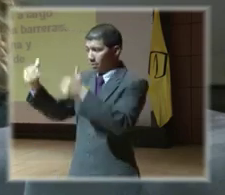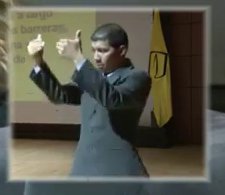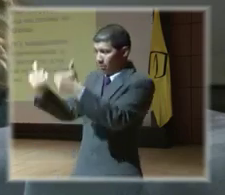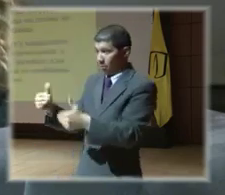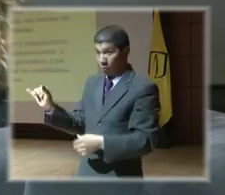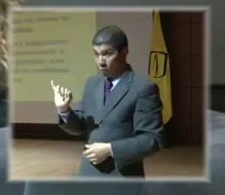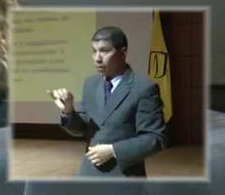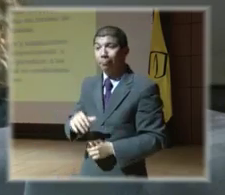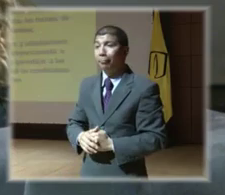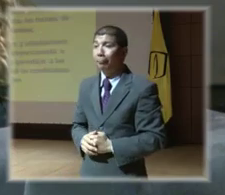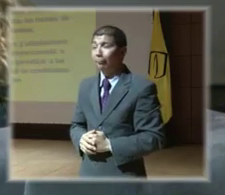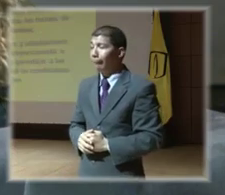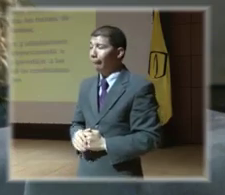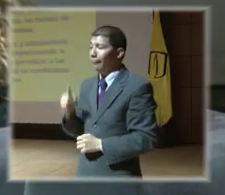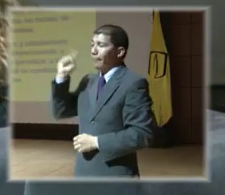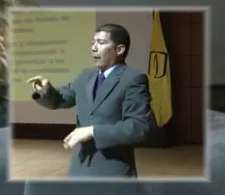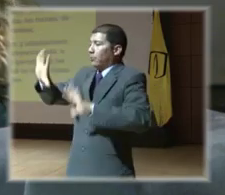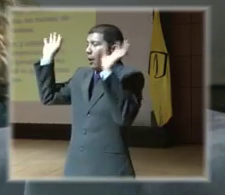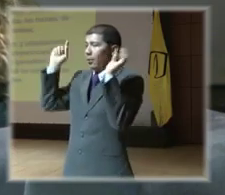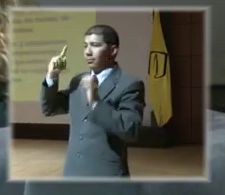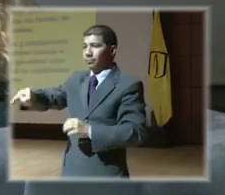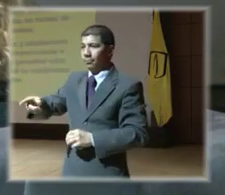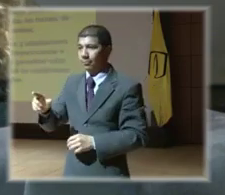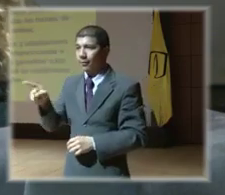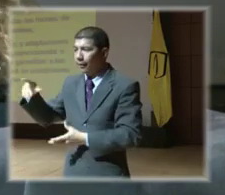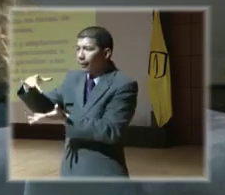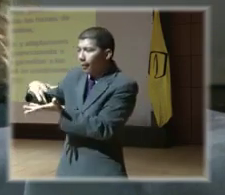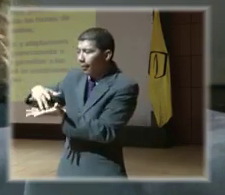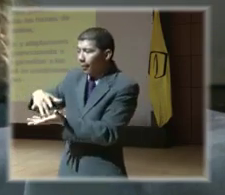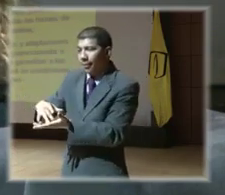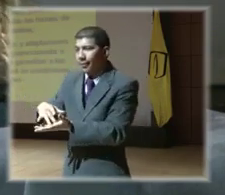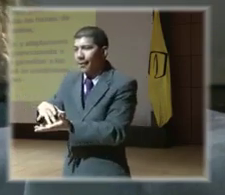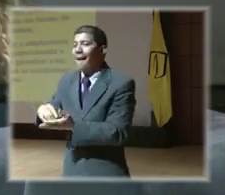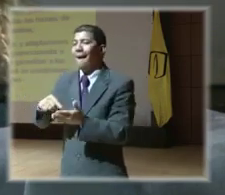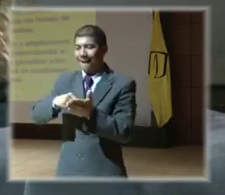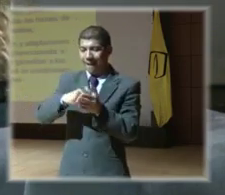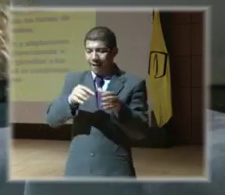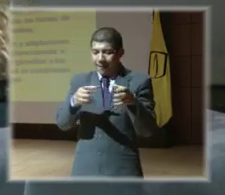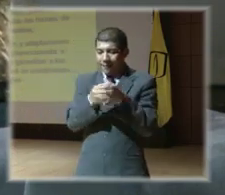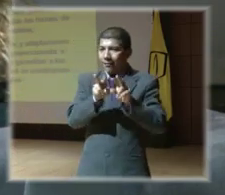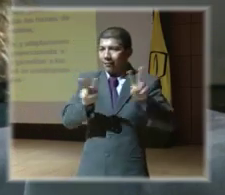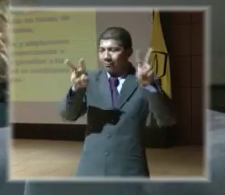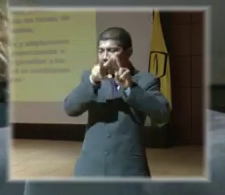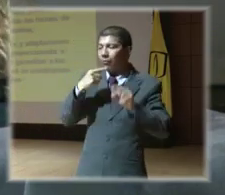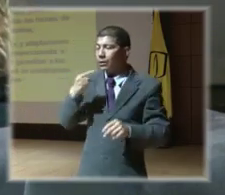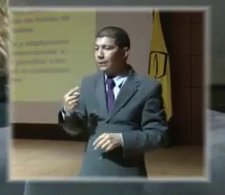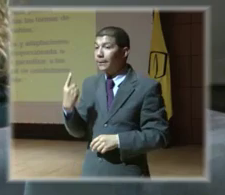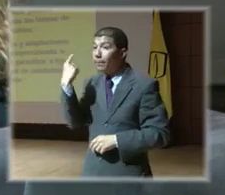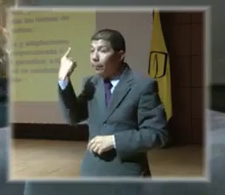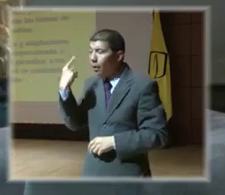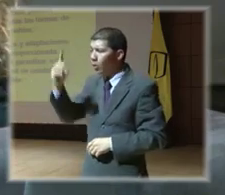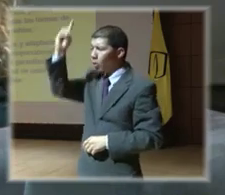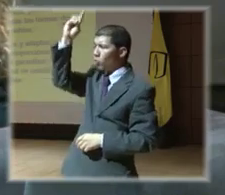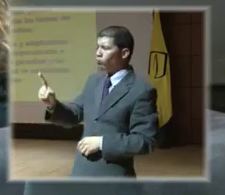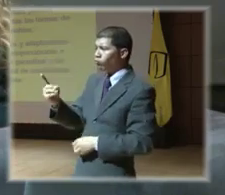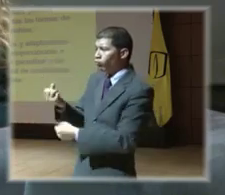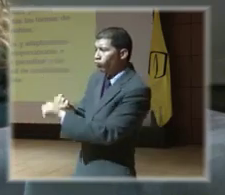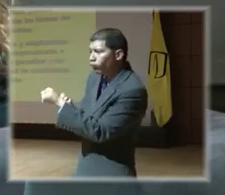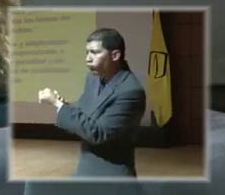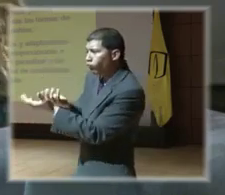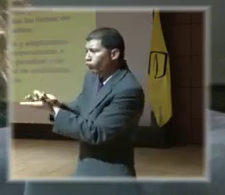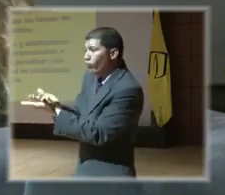¿no? Situación de parte de la persona, el derecho a la participación, debe escucharla, debe entrevistar a la persona antes de tomar cualquier decisión. Para eso